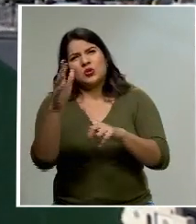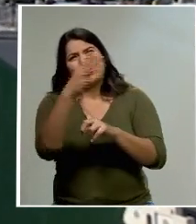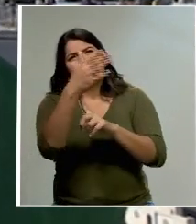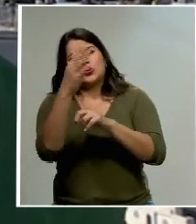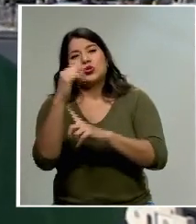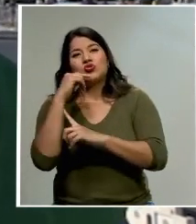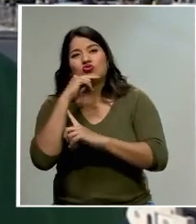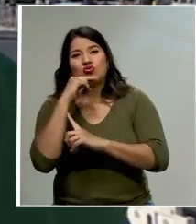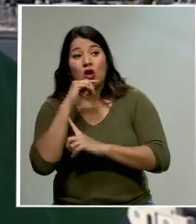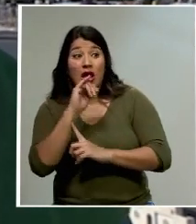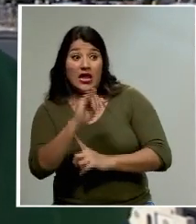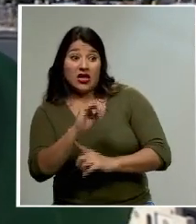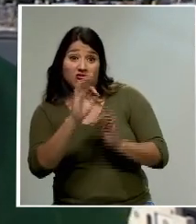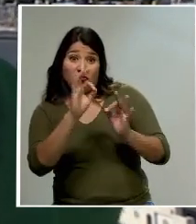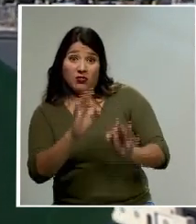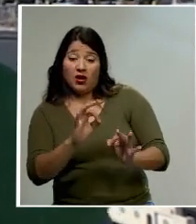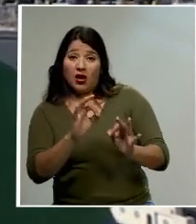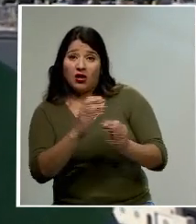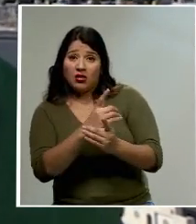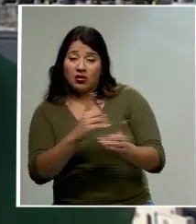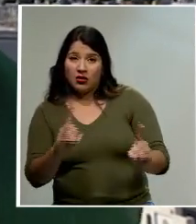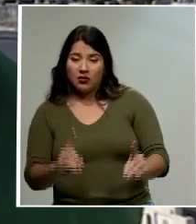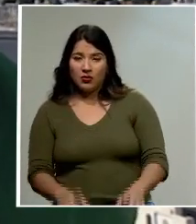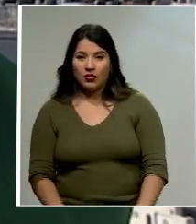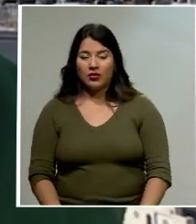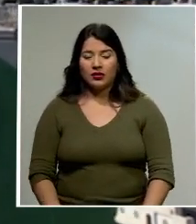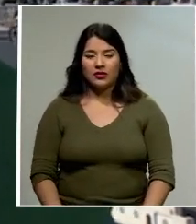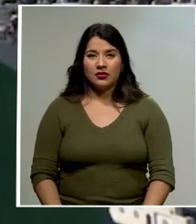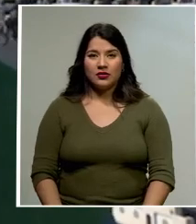sería antidemocrático, sería democrático.